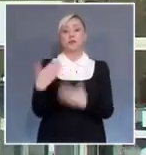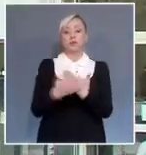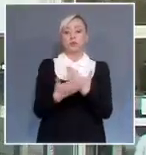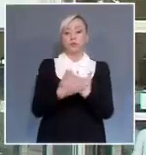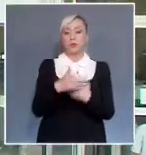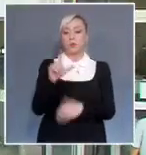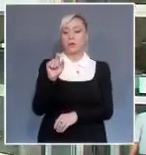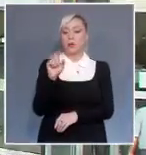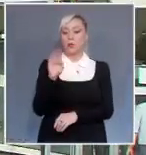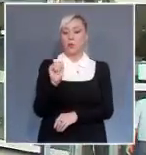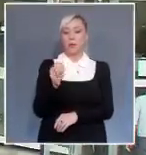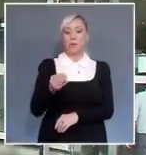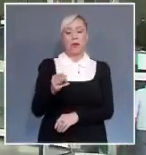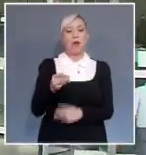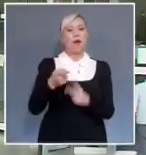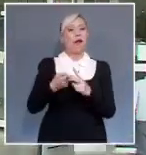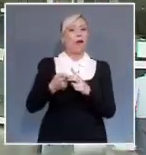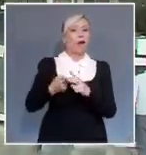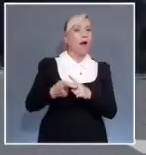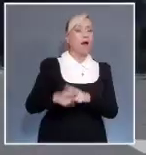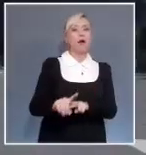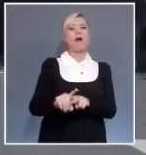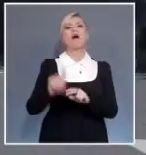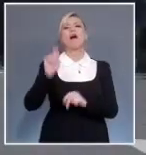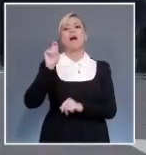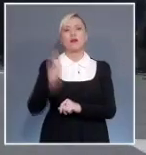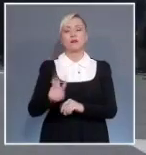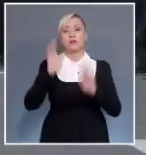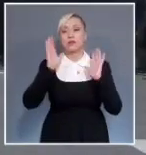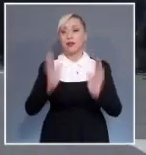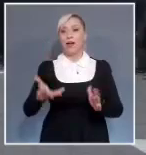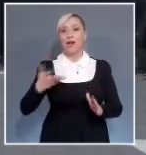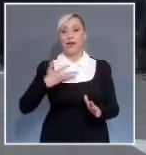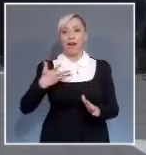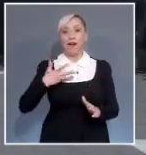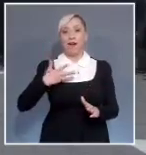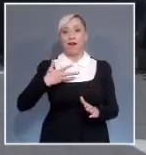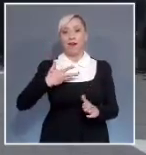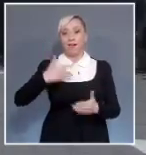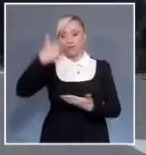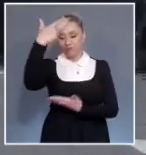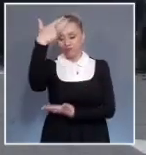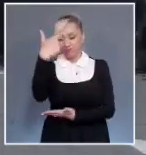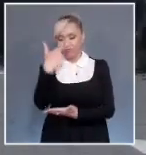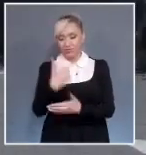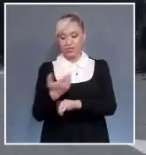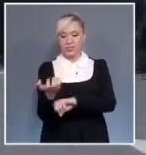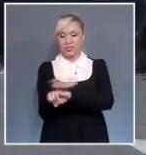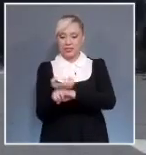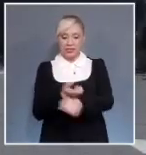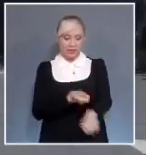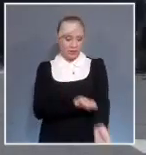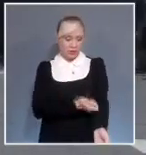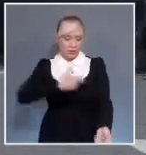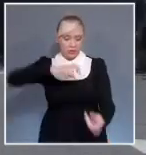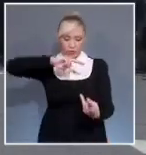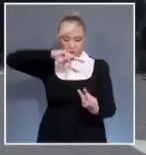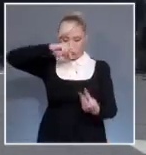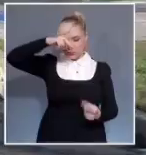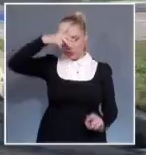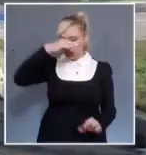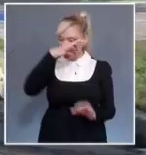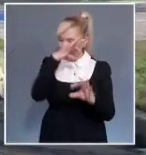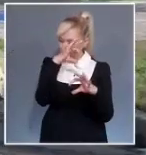del Banco Nacional de Datos Forenses. Contempla la integración y puesta en marcha del Registro Nacional de Personas